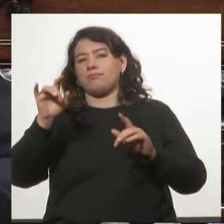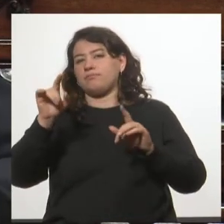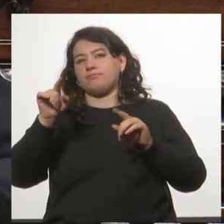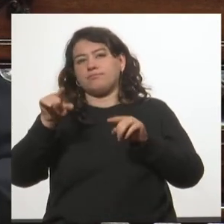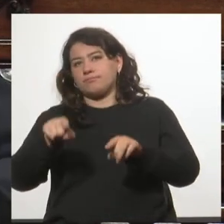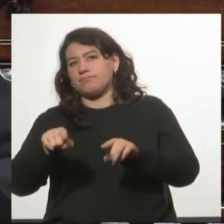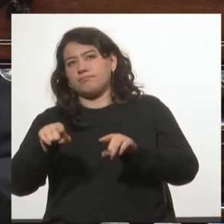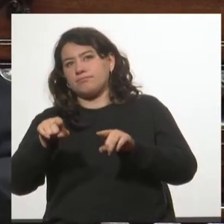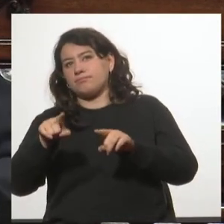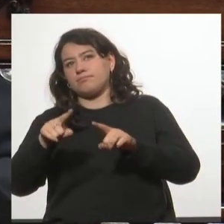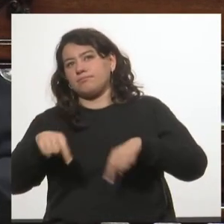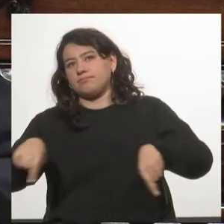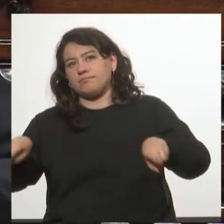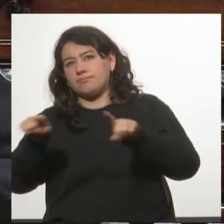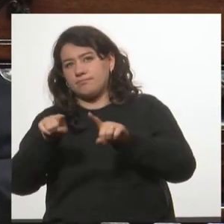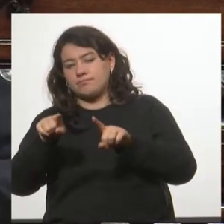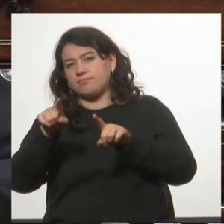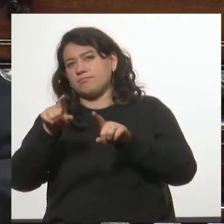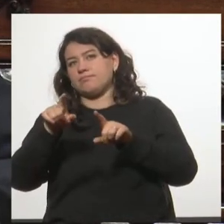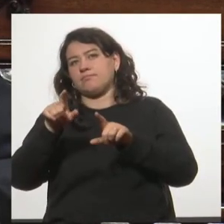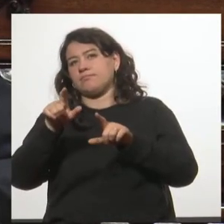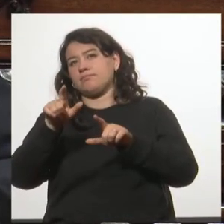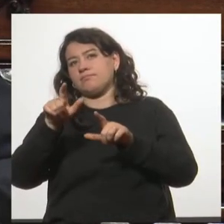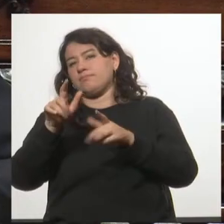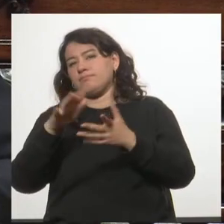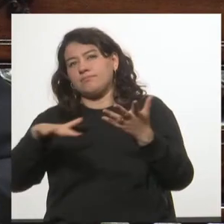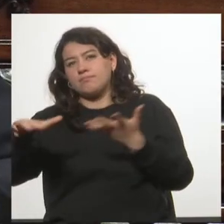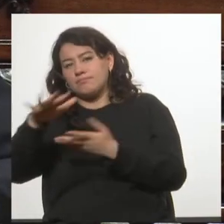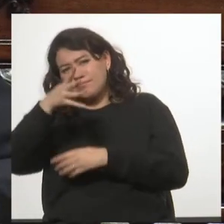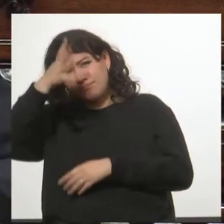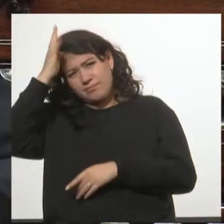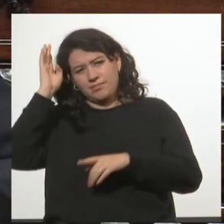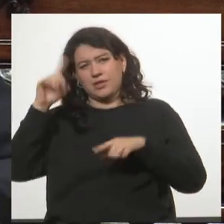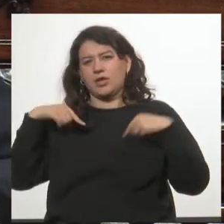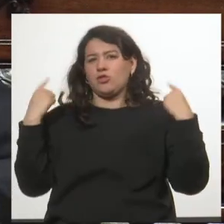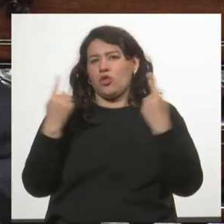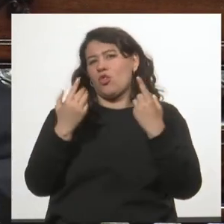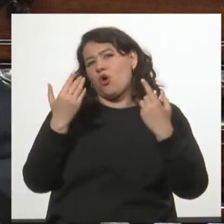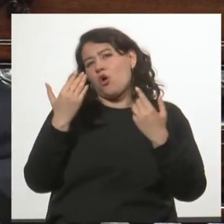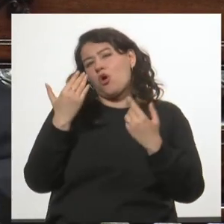todos conocemos que nada estudió un poquito la historia